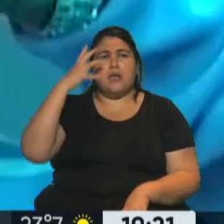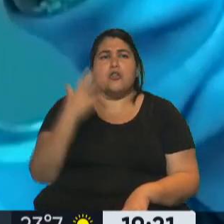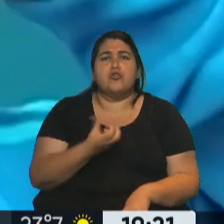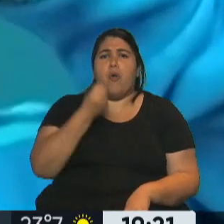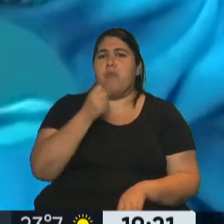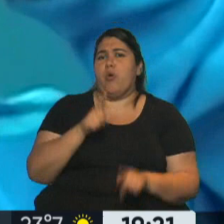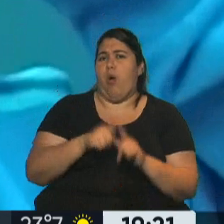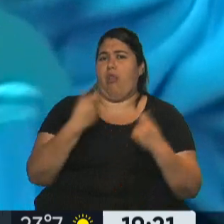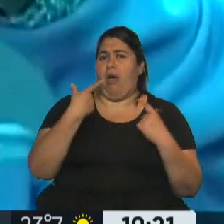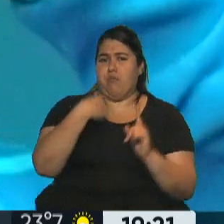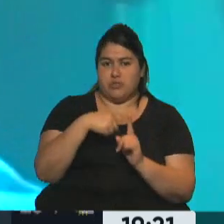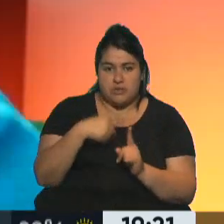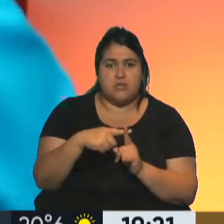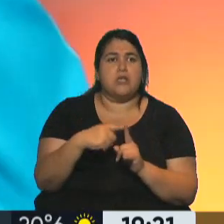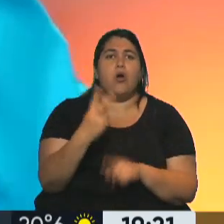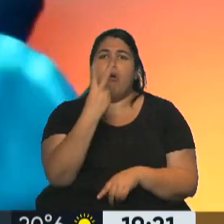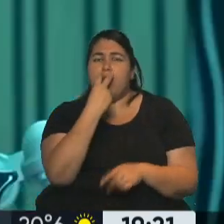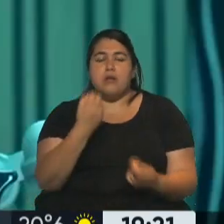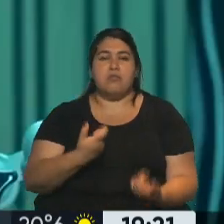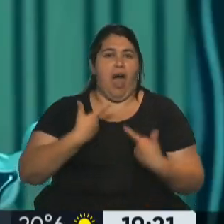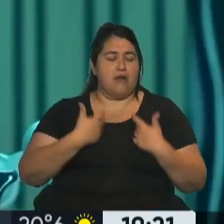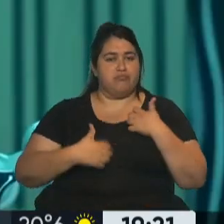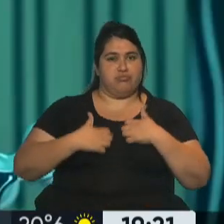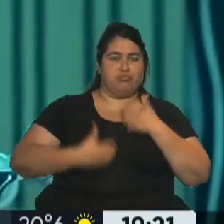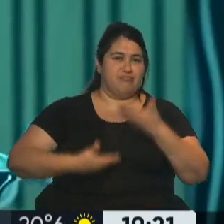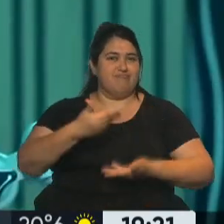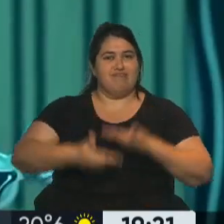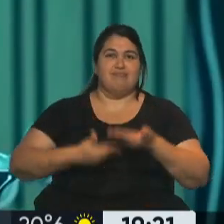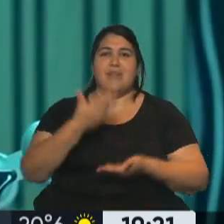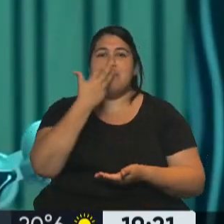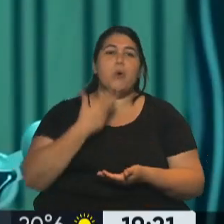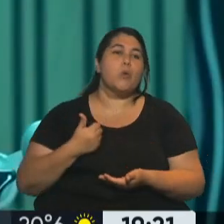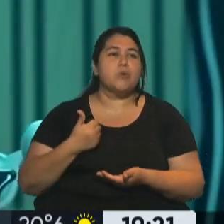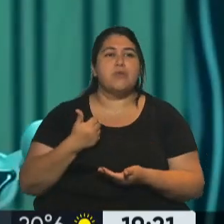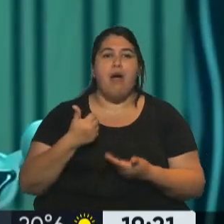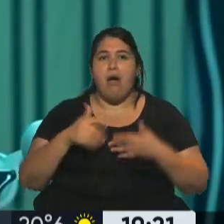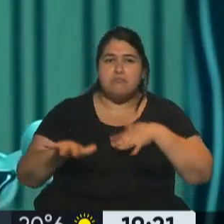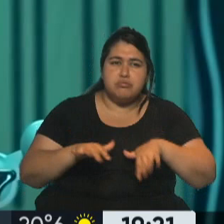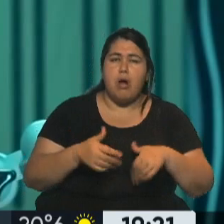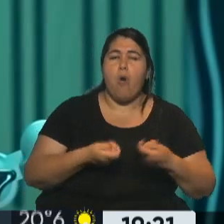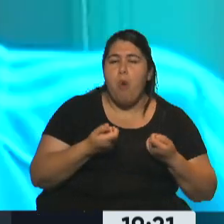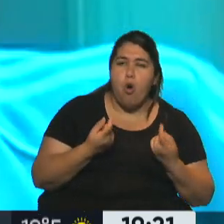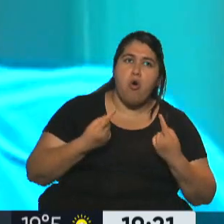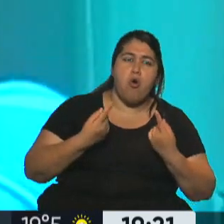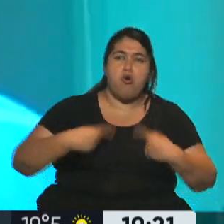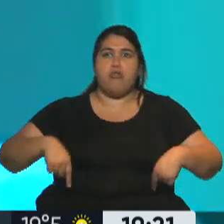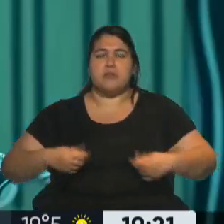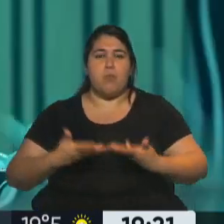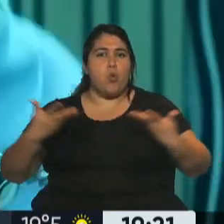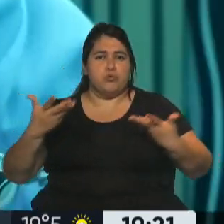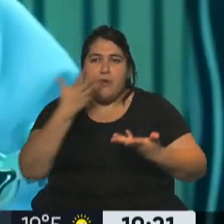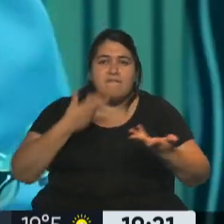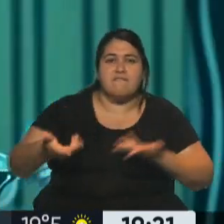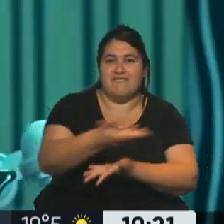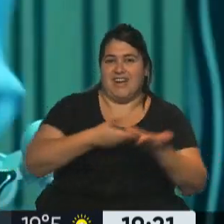positiva. Ser portador de una buena energía. El valor de compartir lo que uno tiene, sea mucho o poco. El generar una oportunidad de surgir